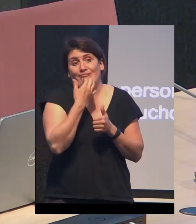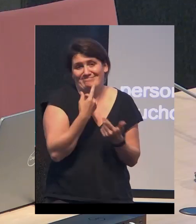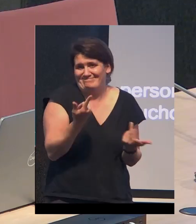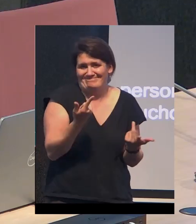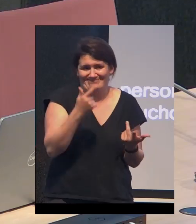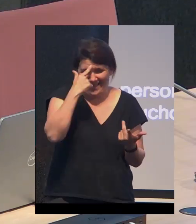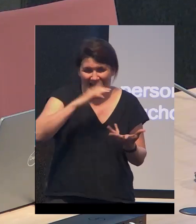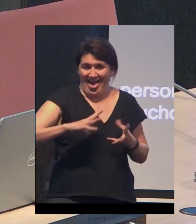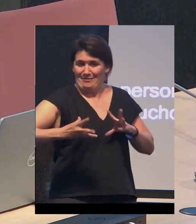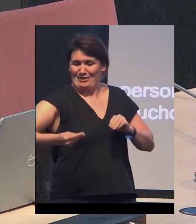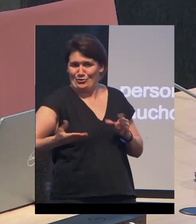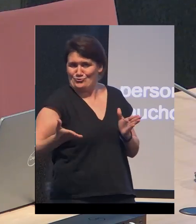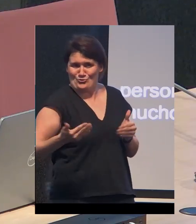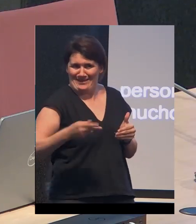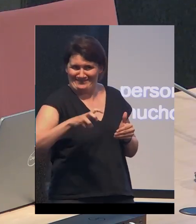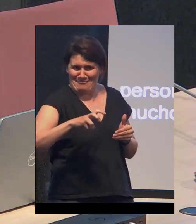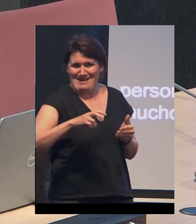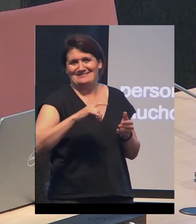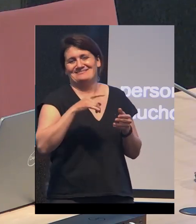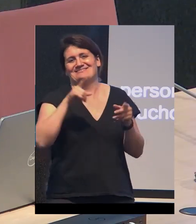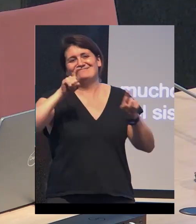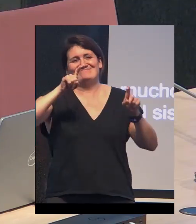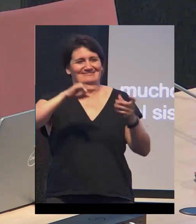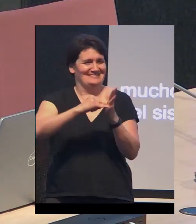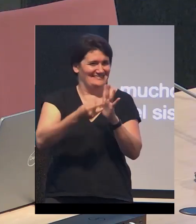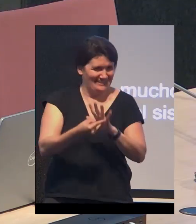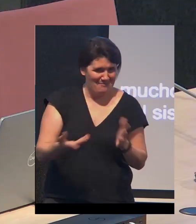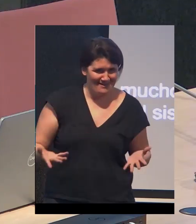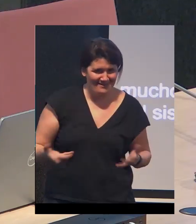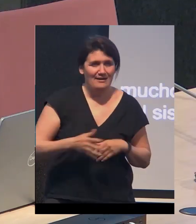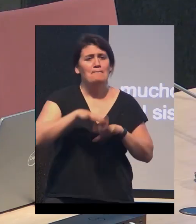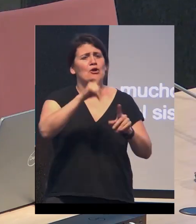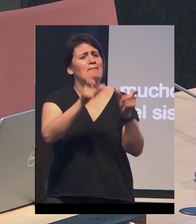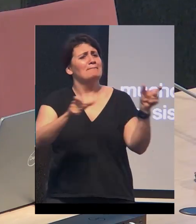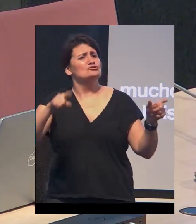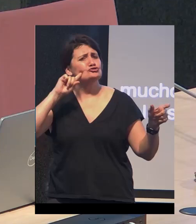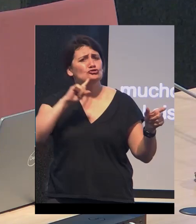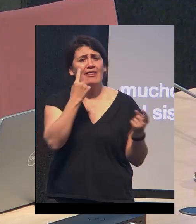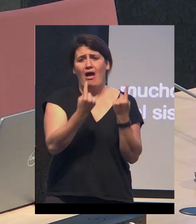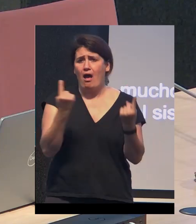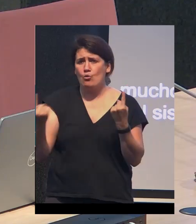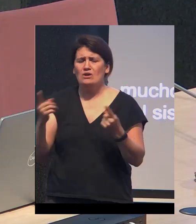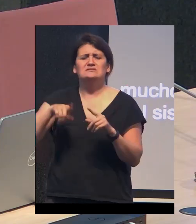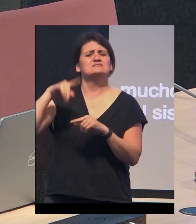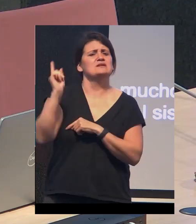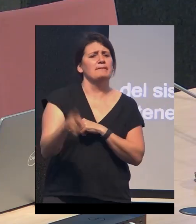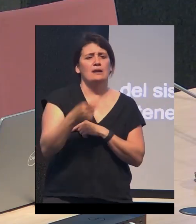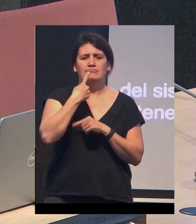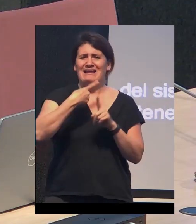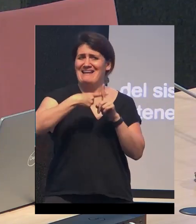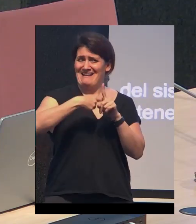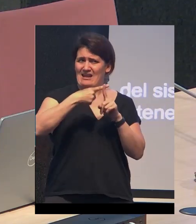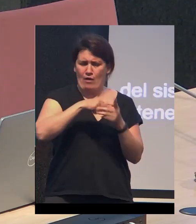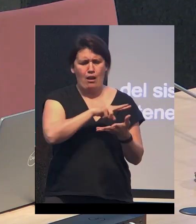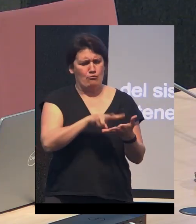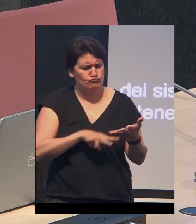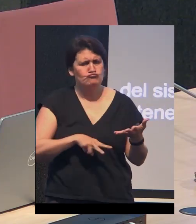del sistema educativo, pero algunas personas sordas sí llegan a tener un nivel de lectura